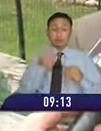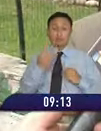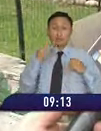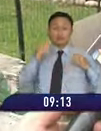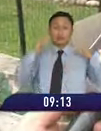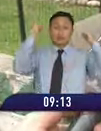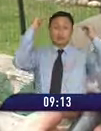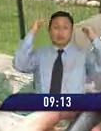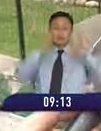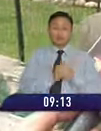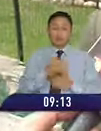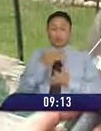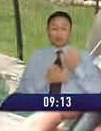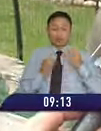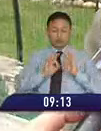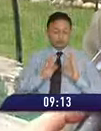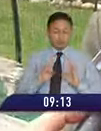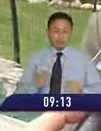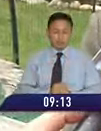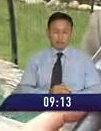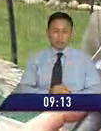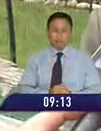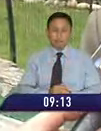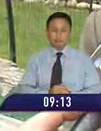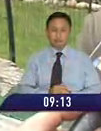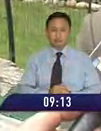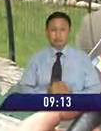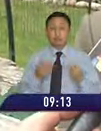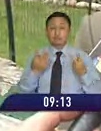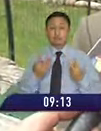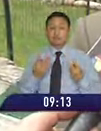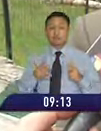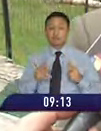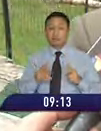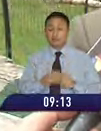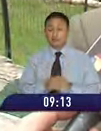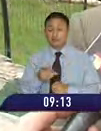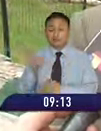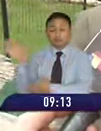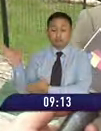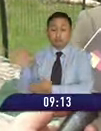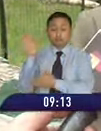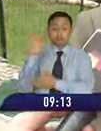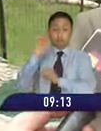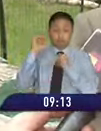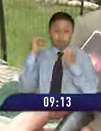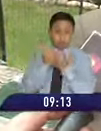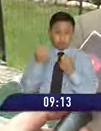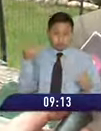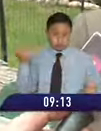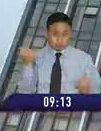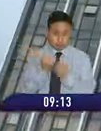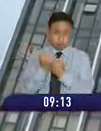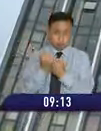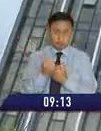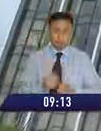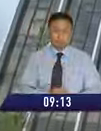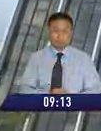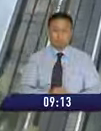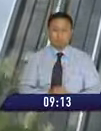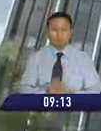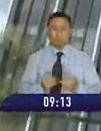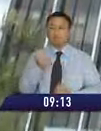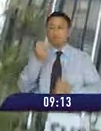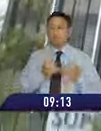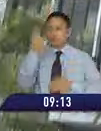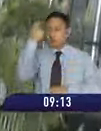nivel, que no tengan juicios pendientes, el hecho también de que tengan representación de la organización social. Pero al final del día,